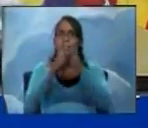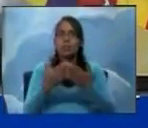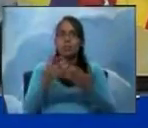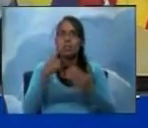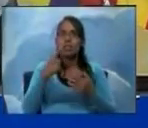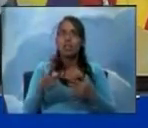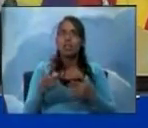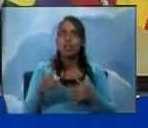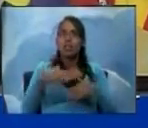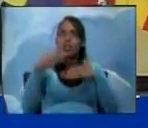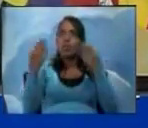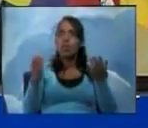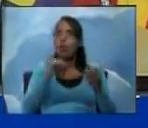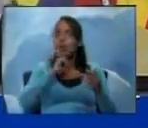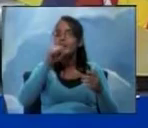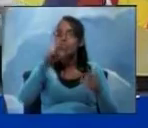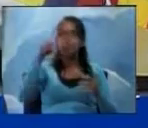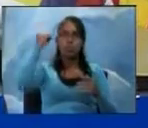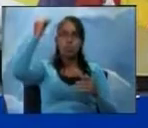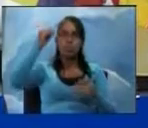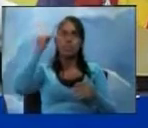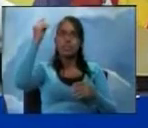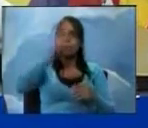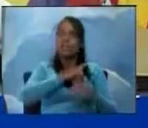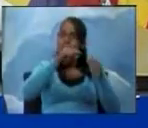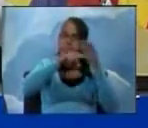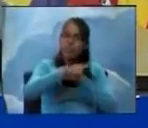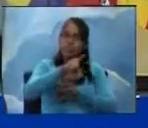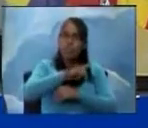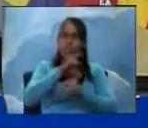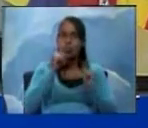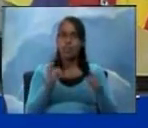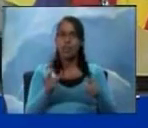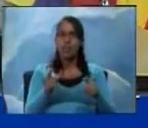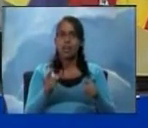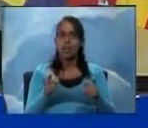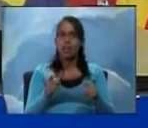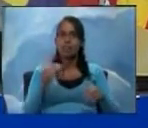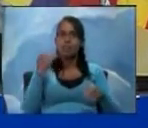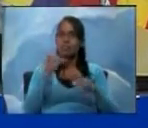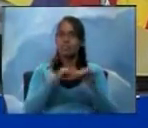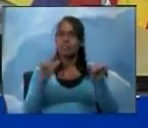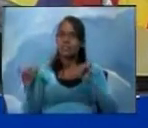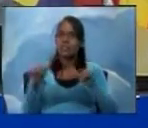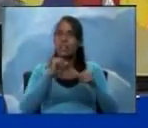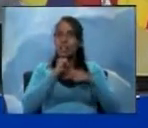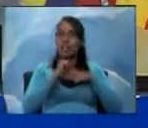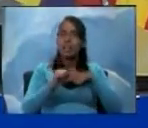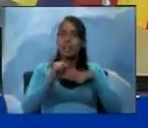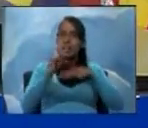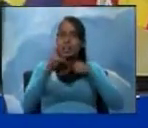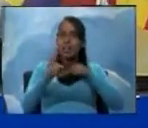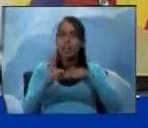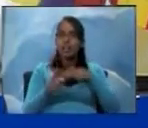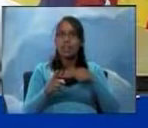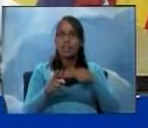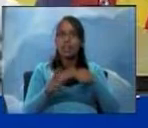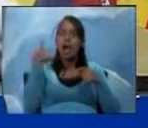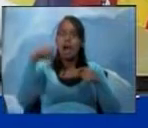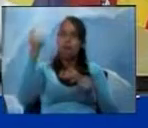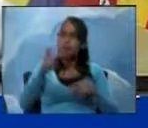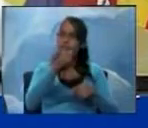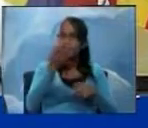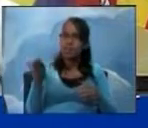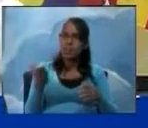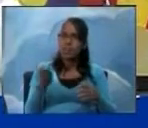dice, ¿cuál es su pensamiento dentro de él? Tal es él. Hay personas